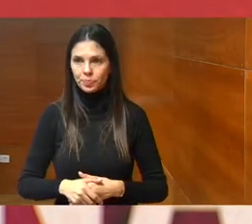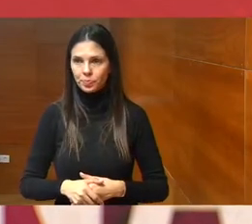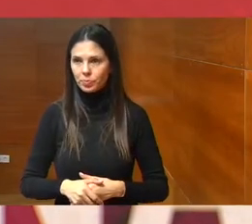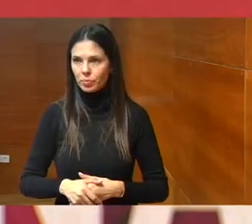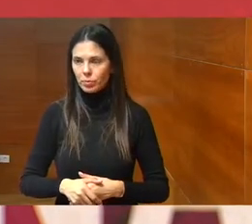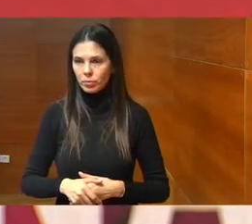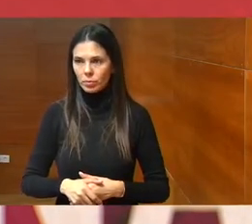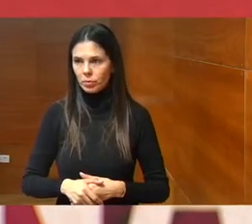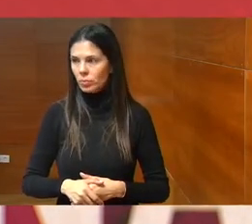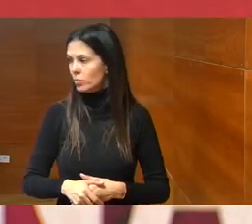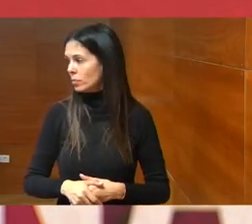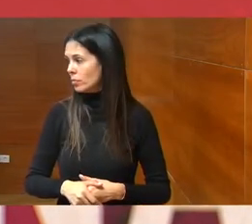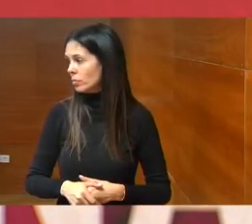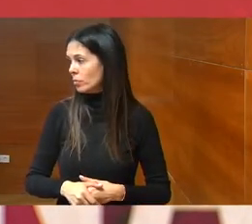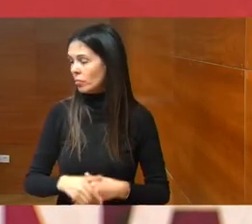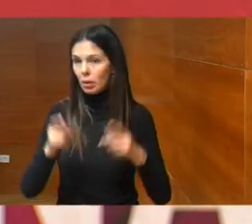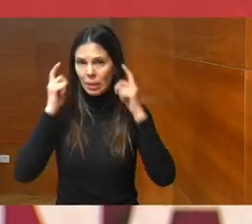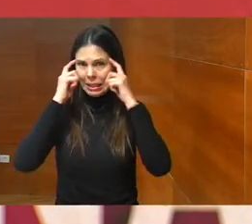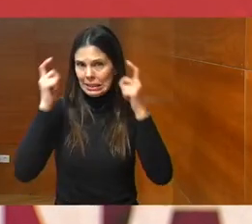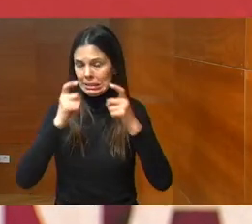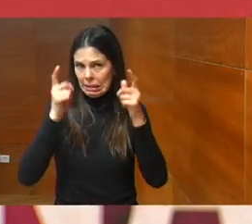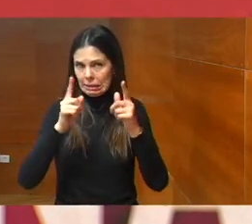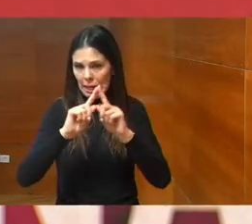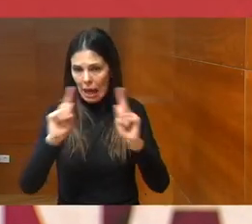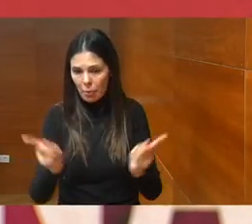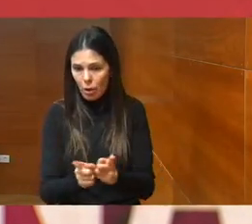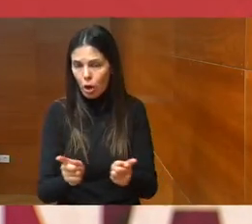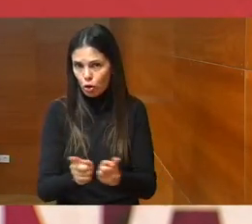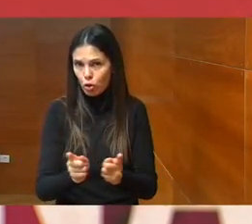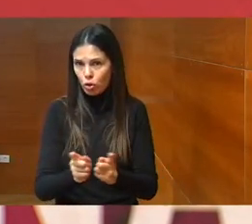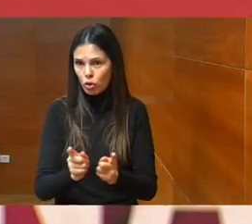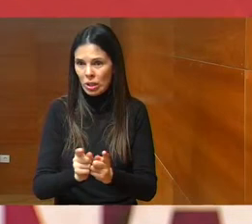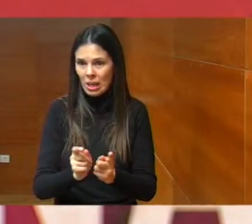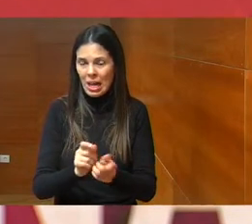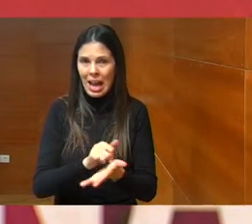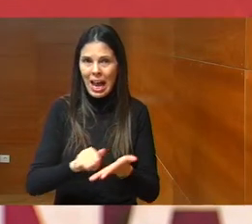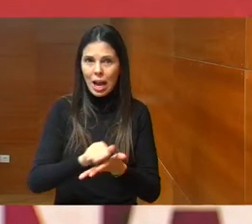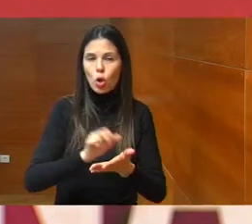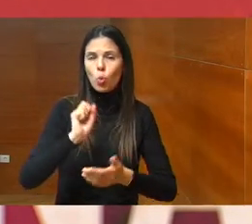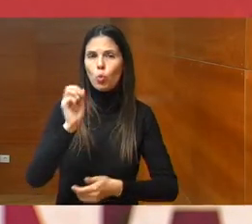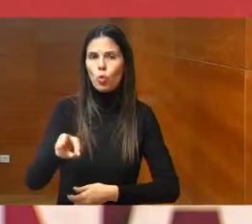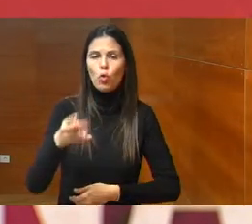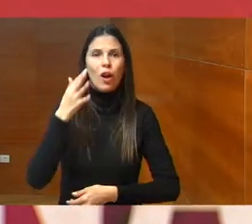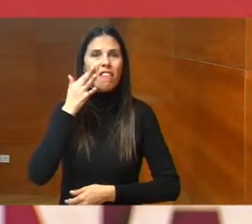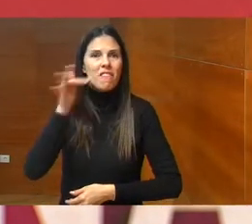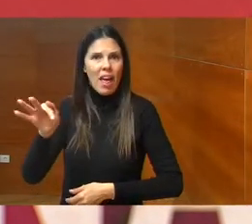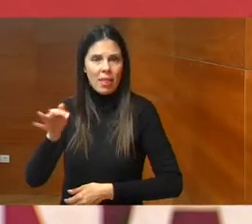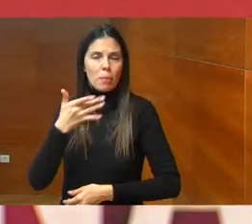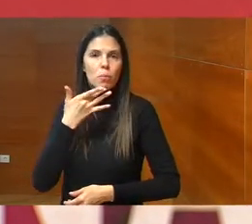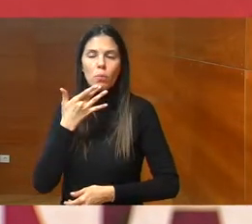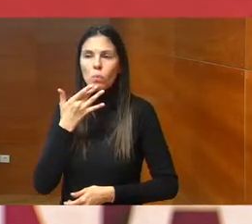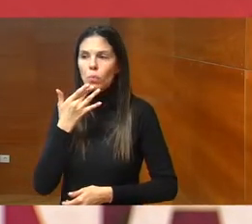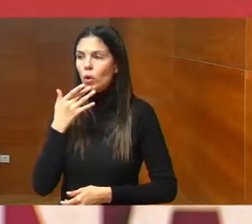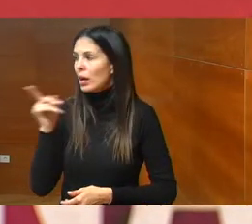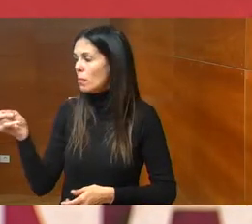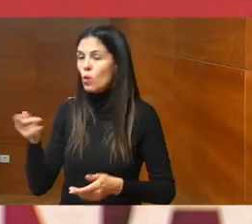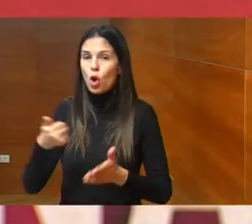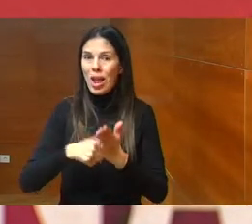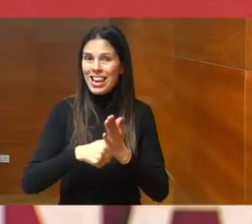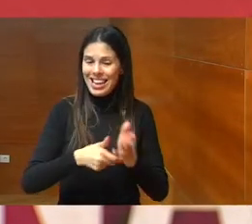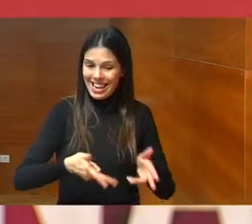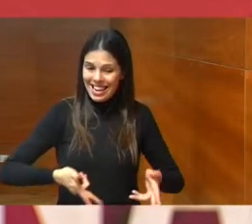está por abreviar sí he ahora el club de Francia o que por ejemplo está en la licencia